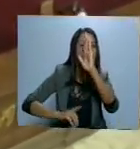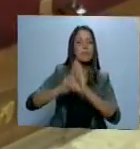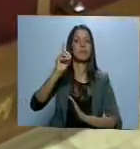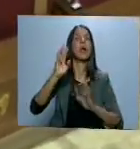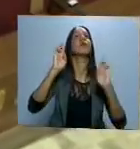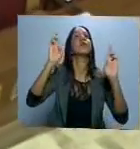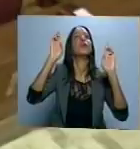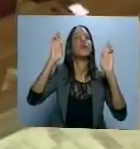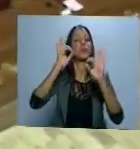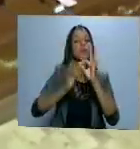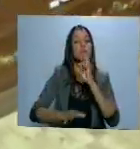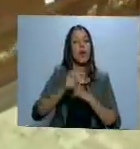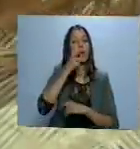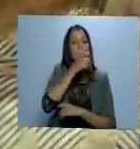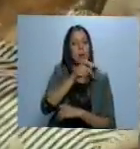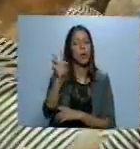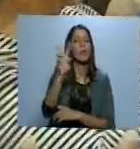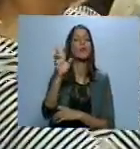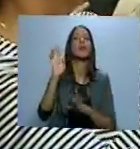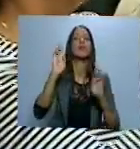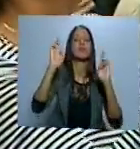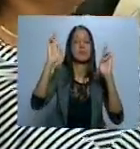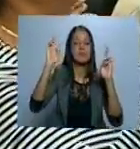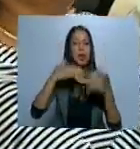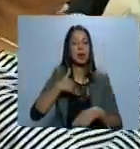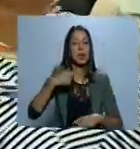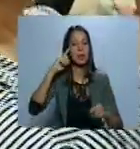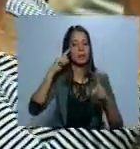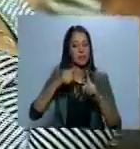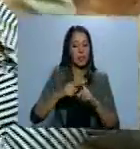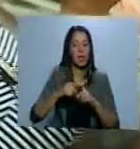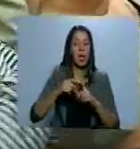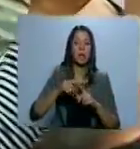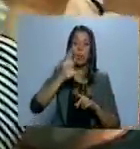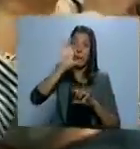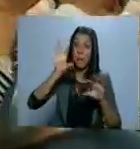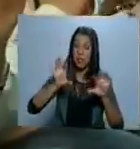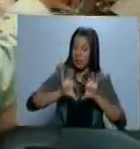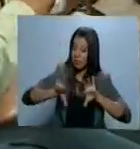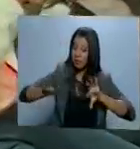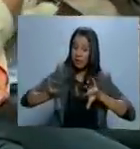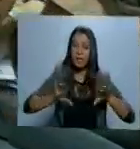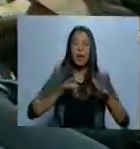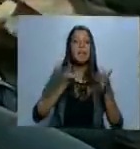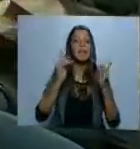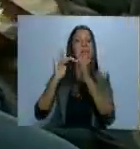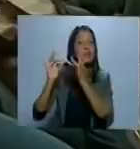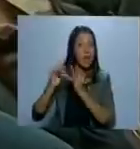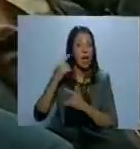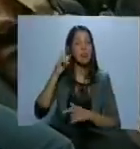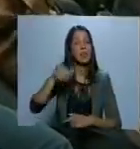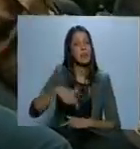también los hermanos cercanos a nuestra patria. Es todo, ciudadana Presidenta.